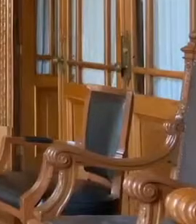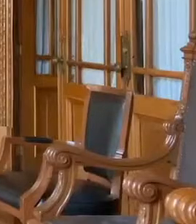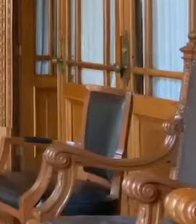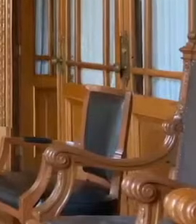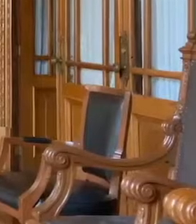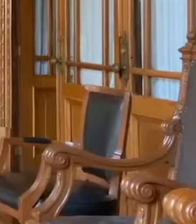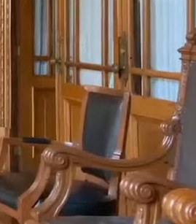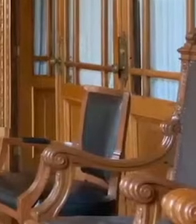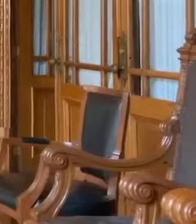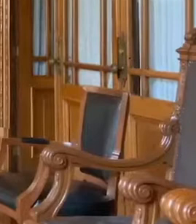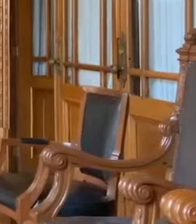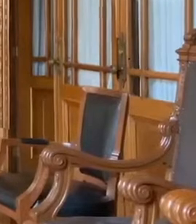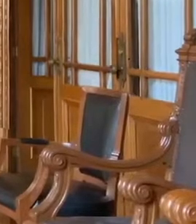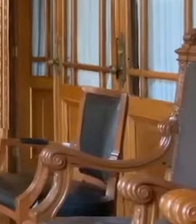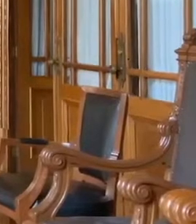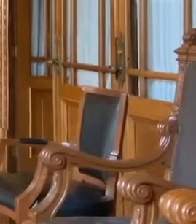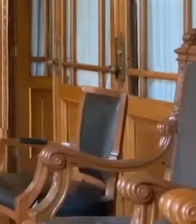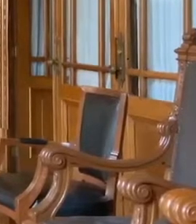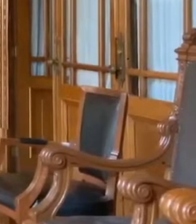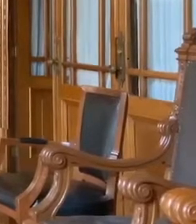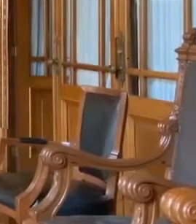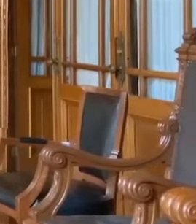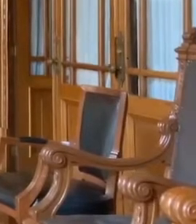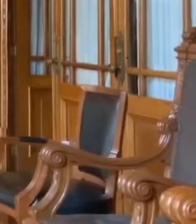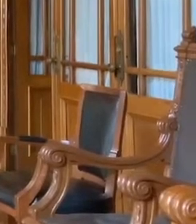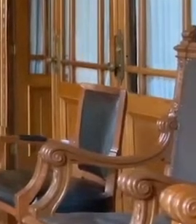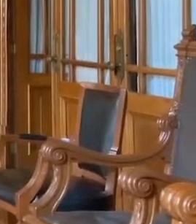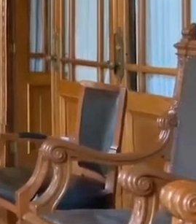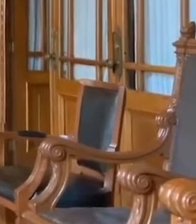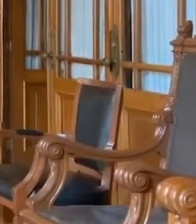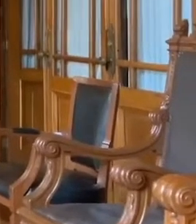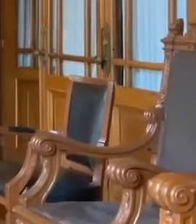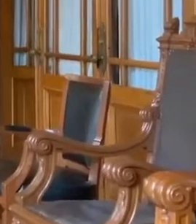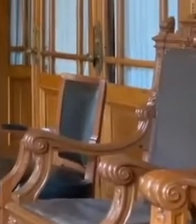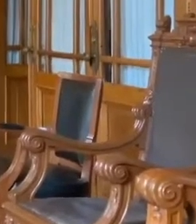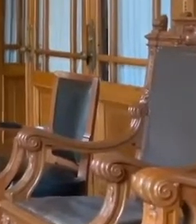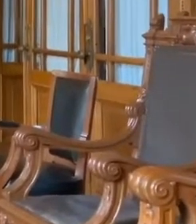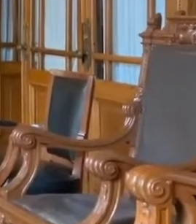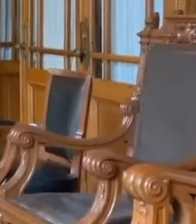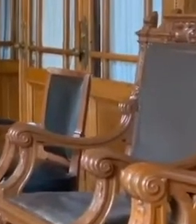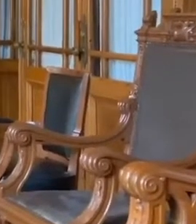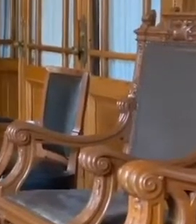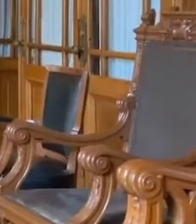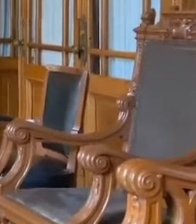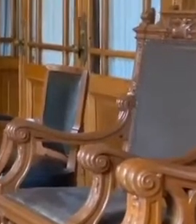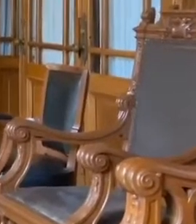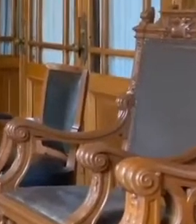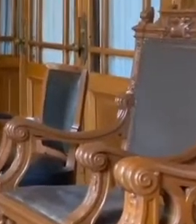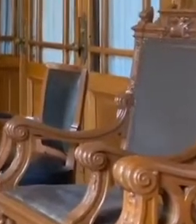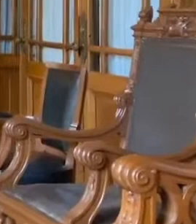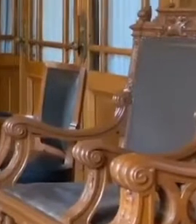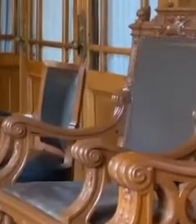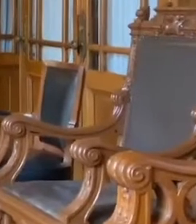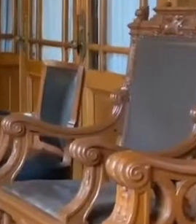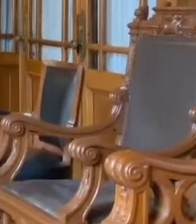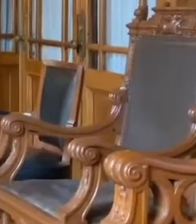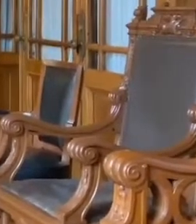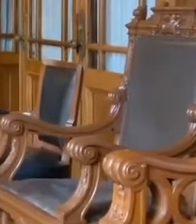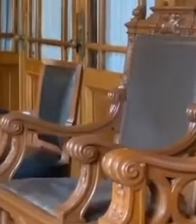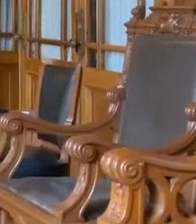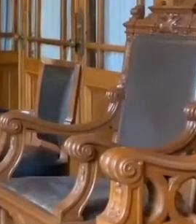salud. Me da mucho gusto poderme comunicar con ustedes Primero,